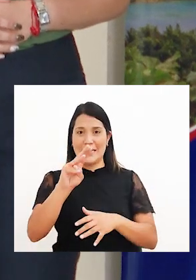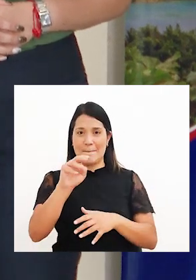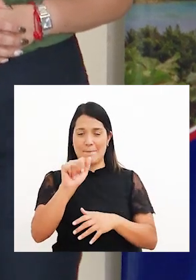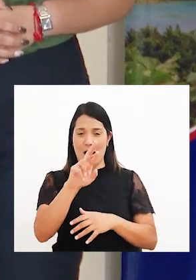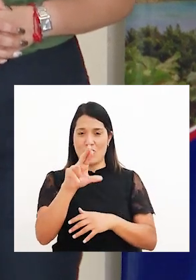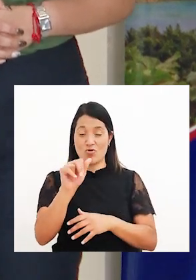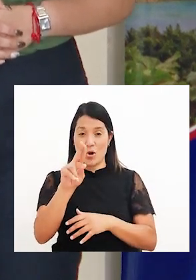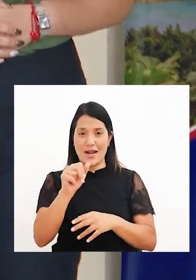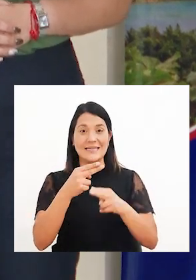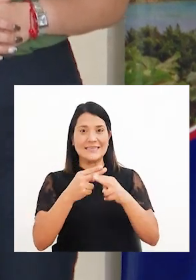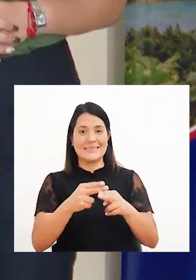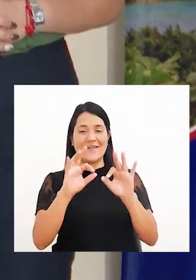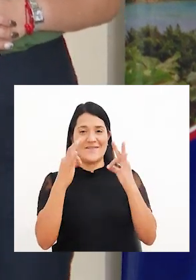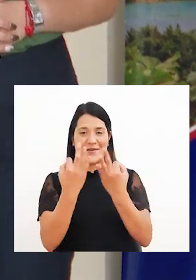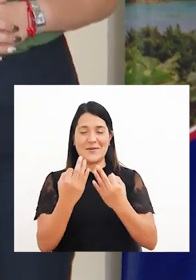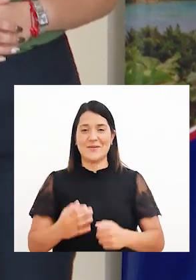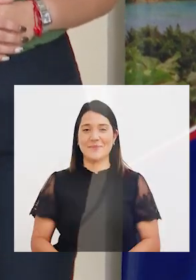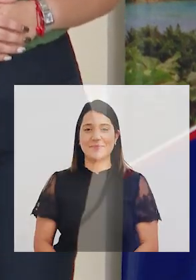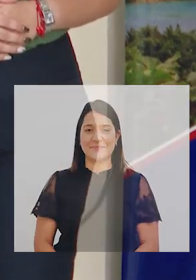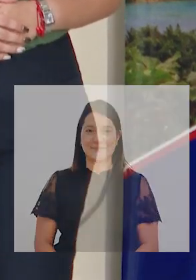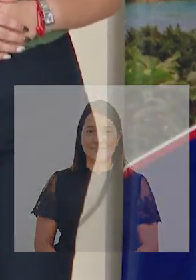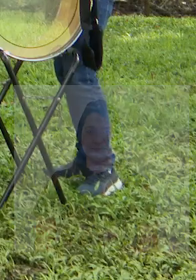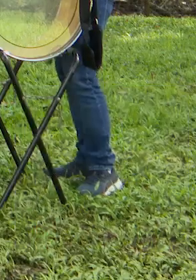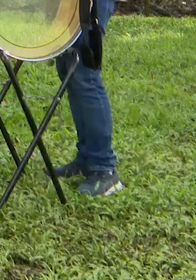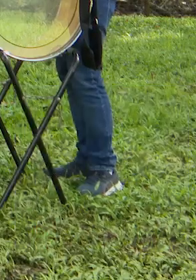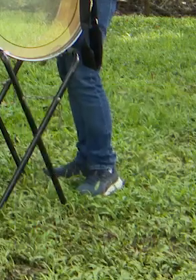La Cimarrona La Familia.